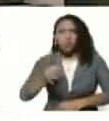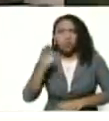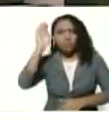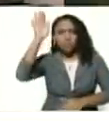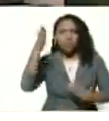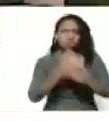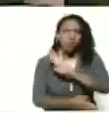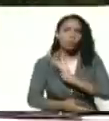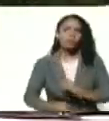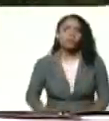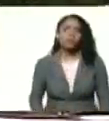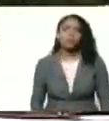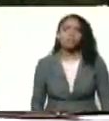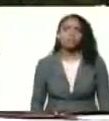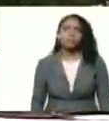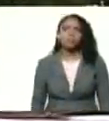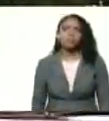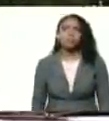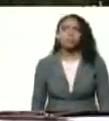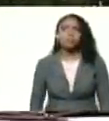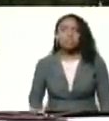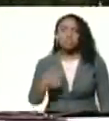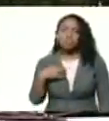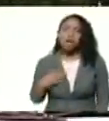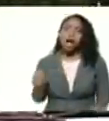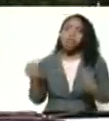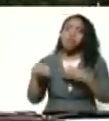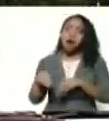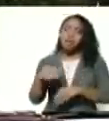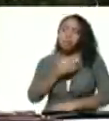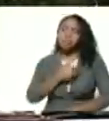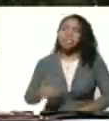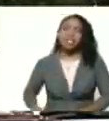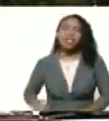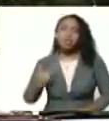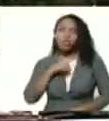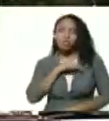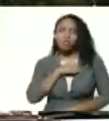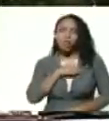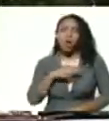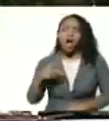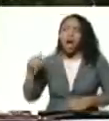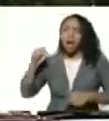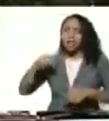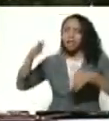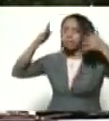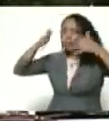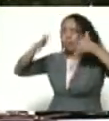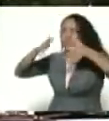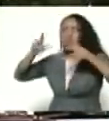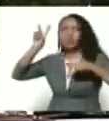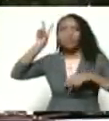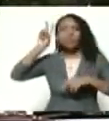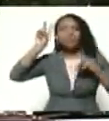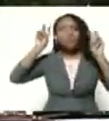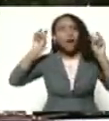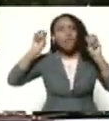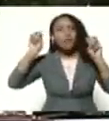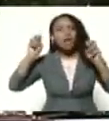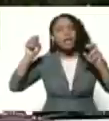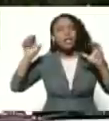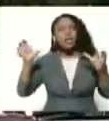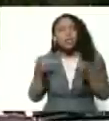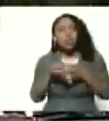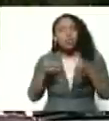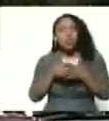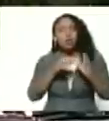parece? No, yo estoy de acuerdo, presidente. Nosotros estamos formando una nueva sociedad, pasa por formar... Yo soy